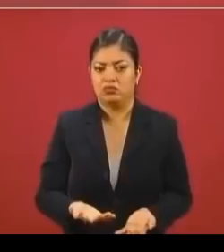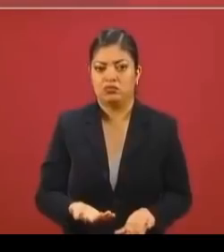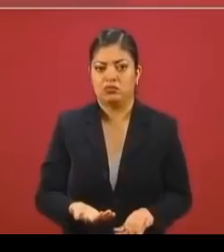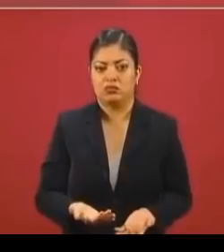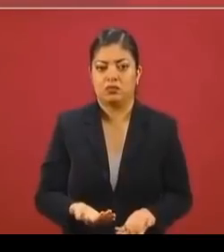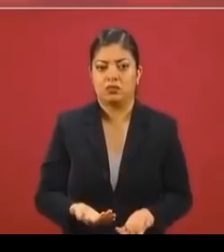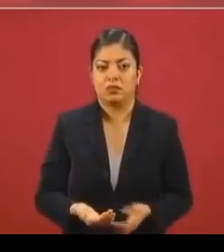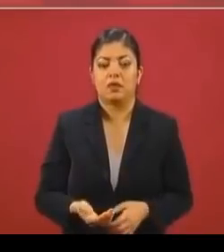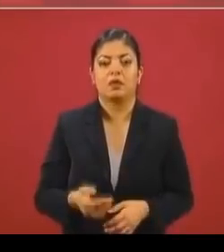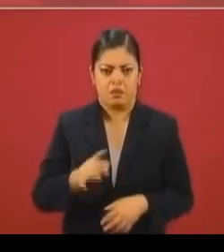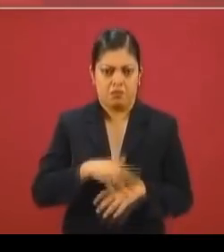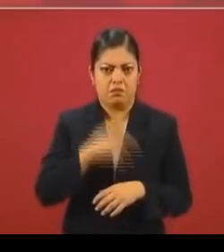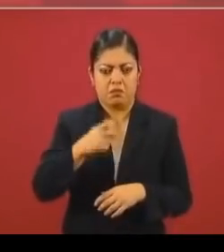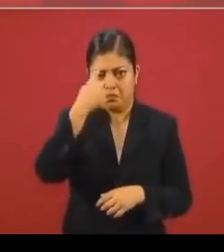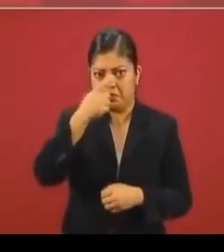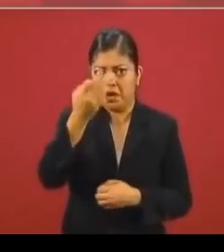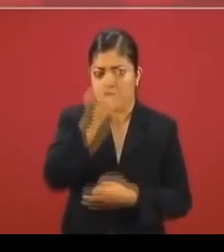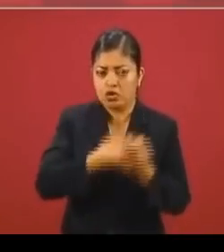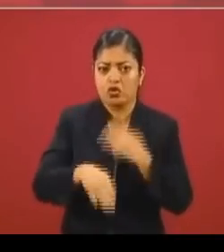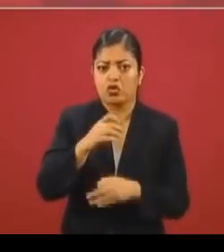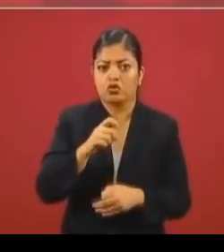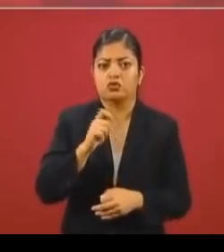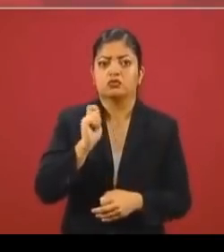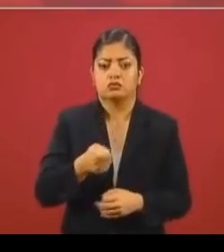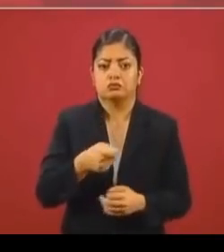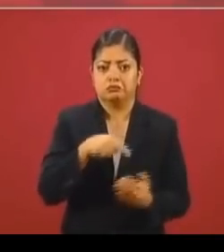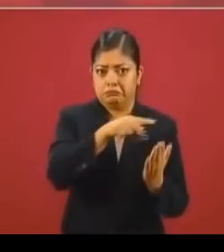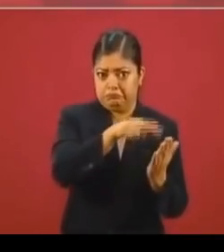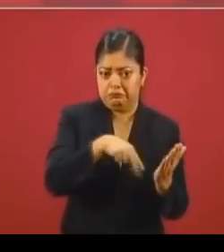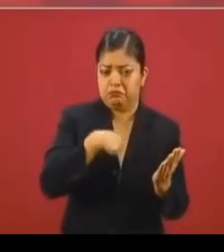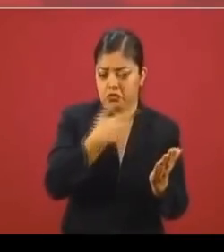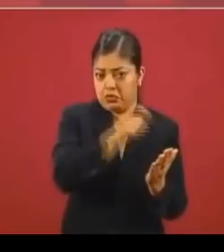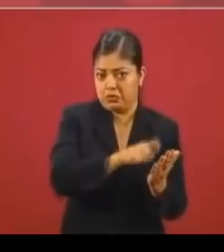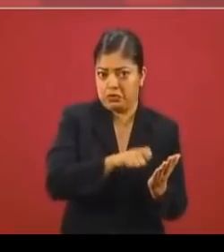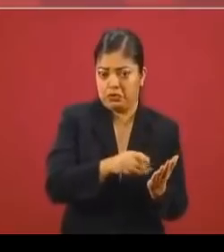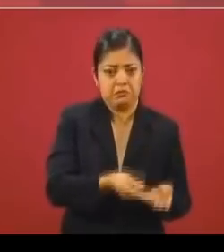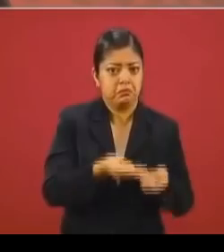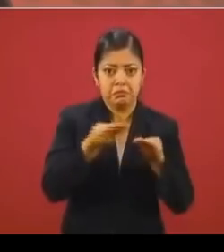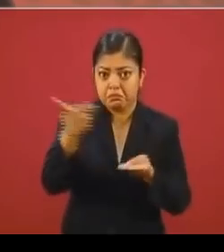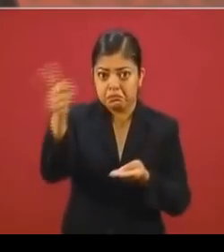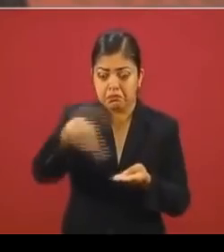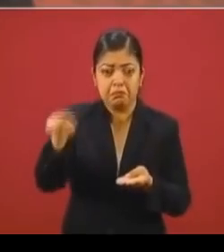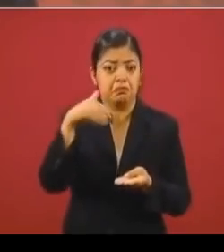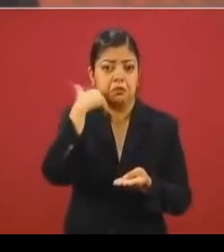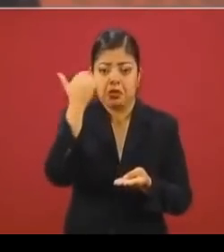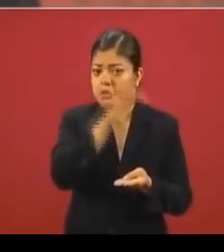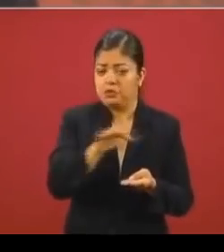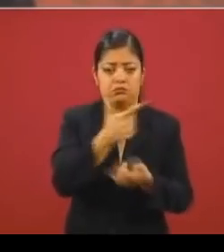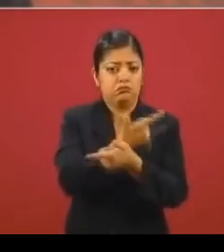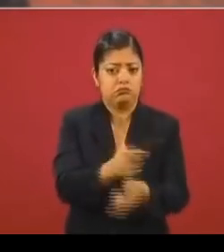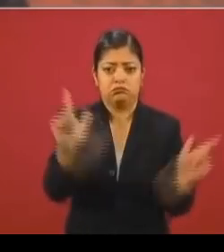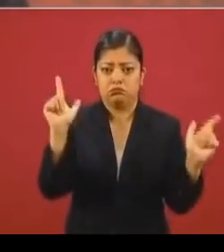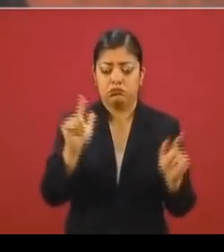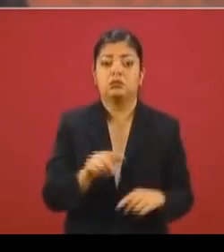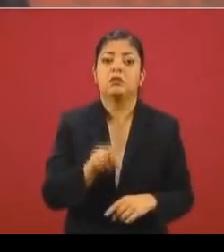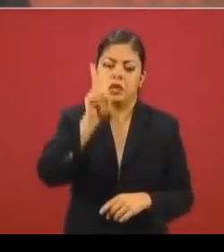Y es para todos el ensayo, todo el que quiera leerlo. Desde luego me